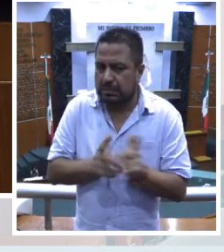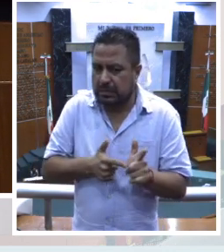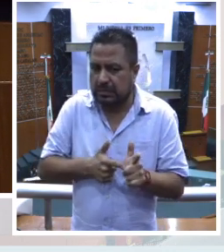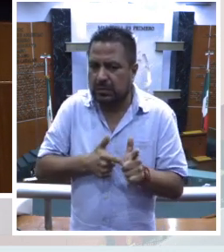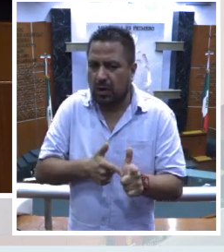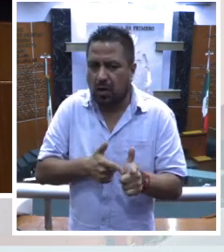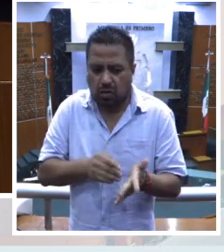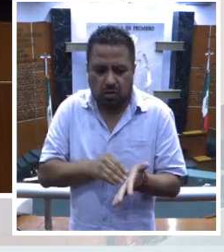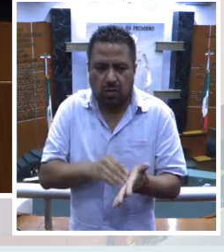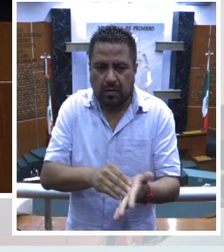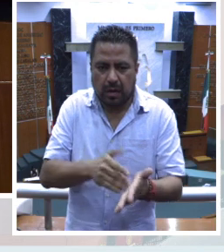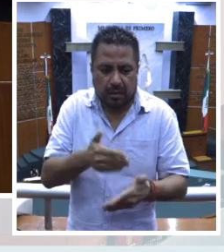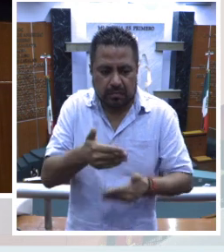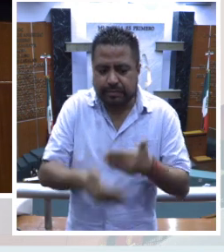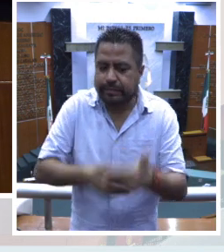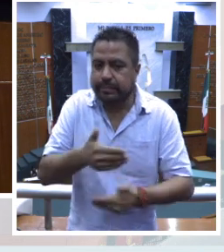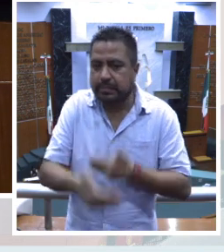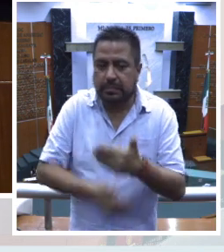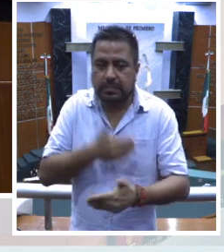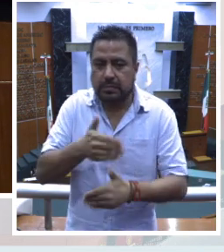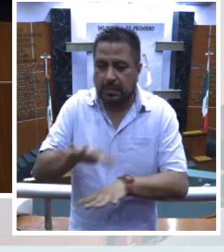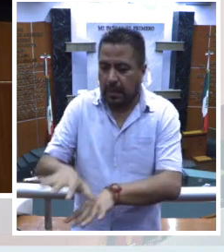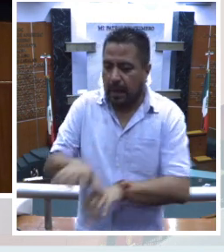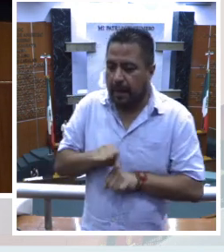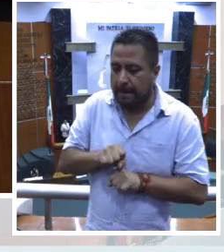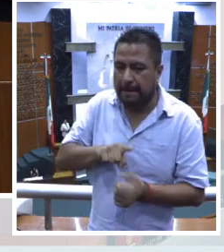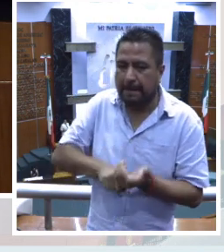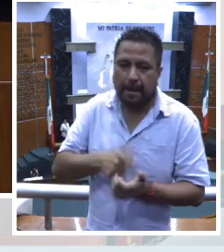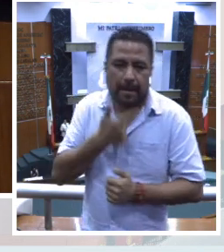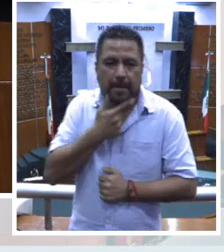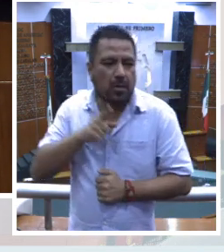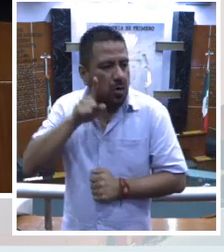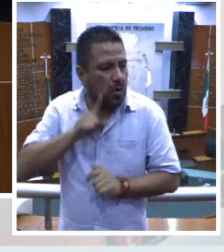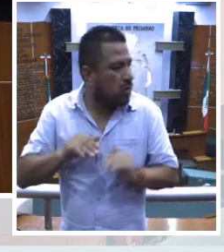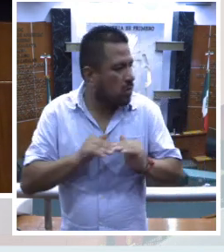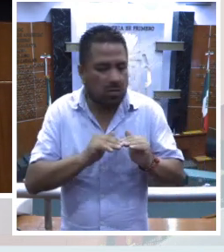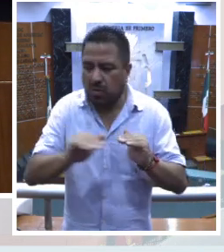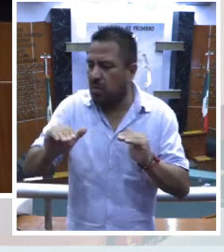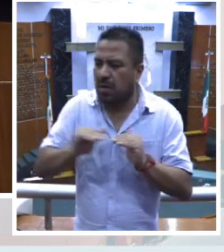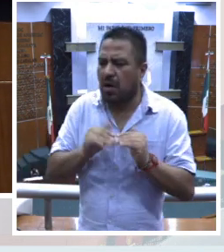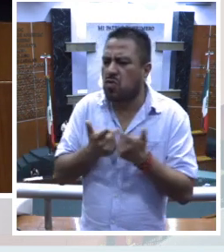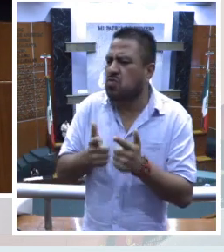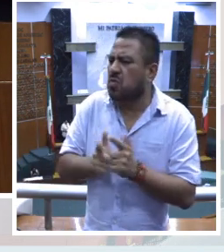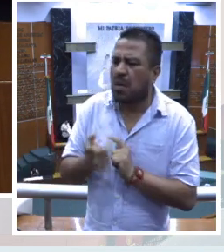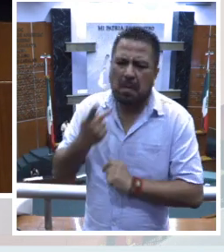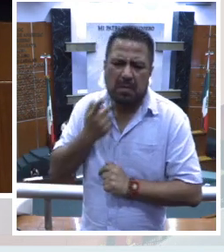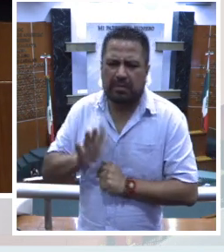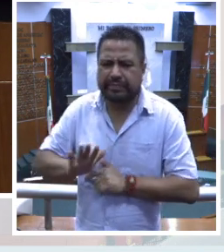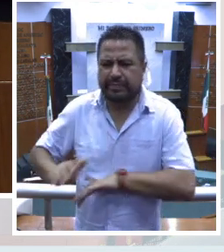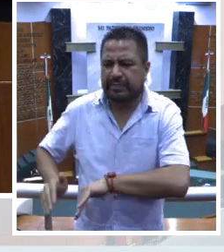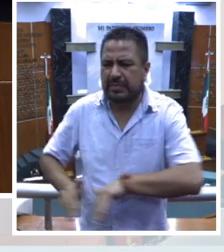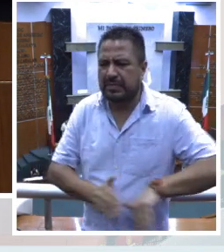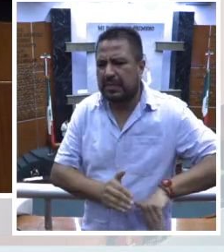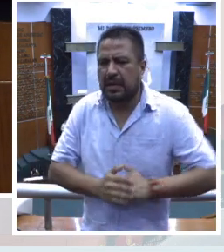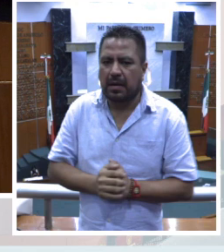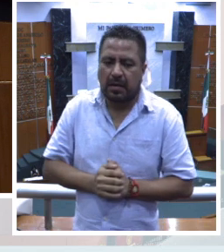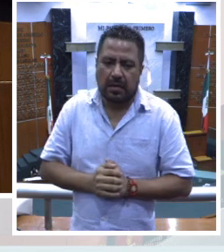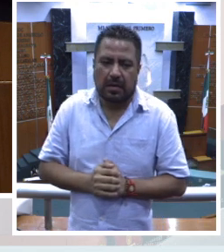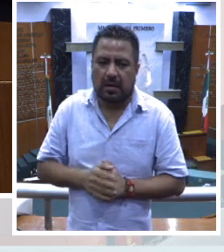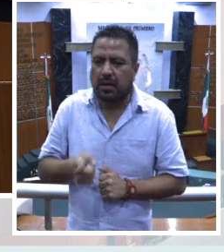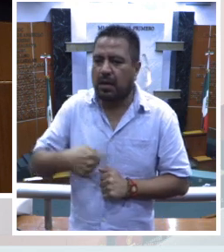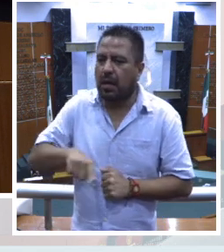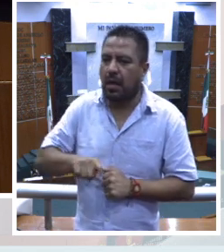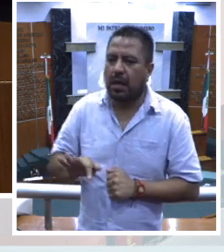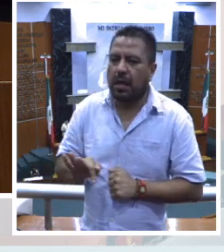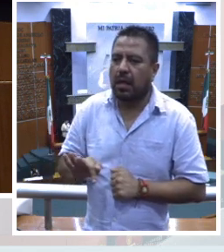dinámica y retomemos la agenda en materia de género sin distingo de partidos políticos, sino velando solo